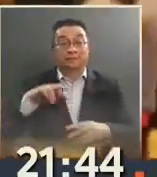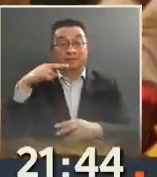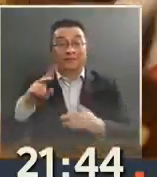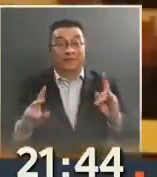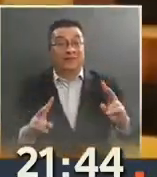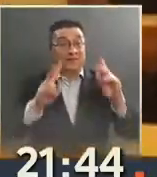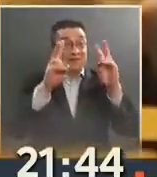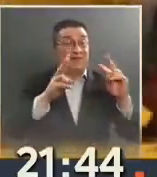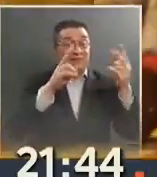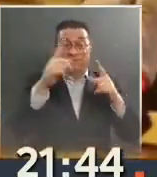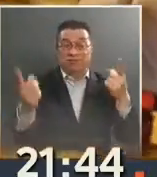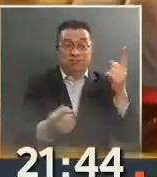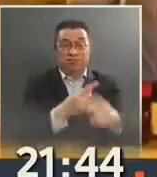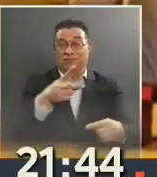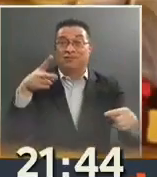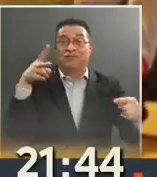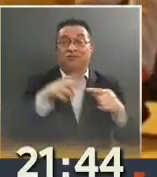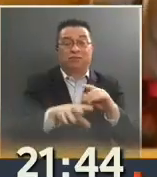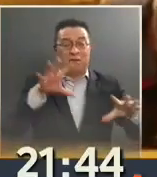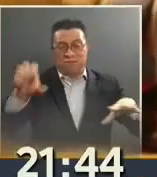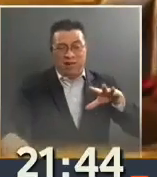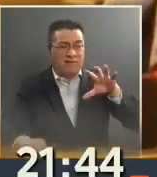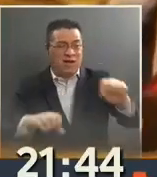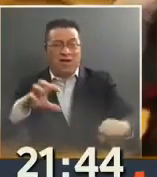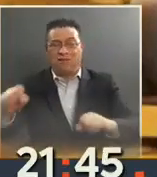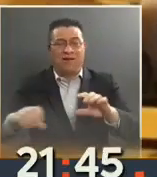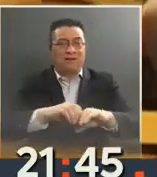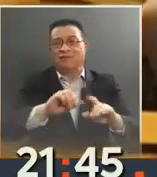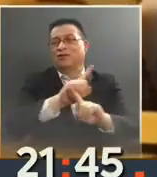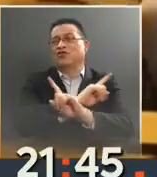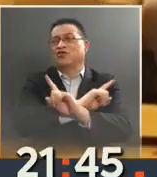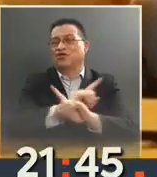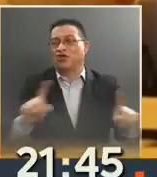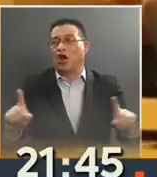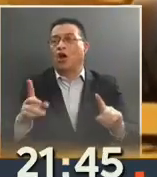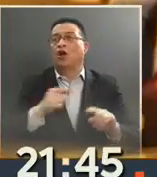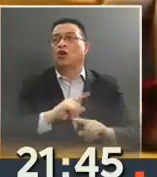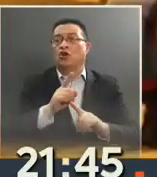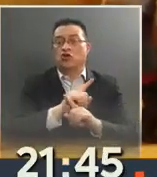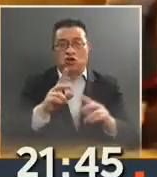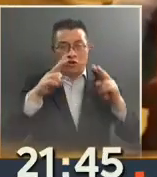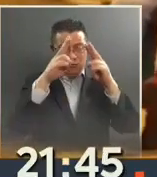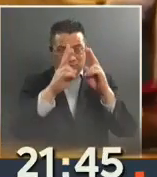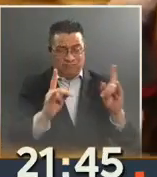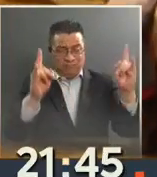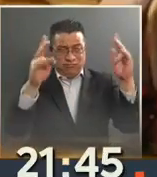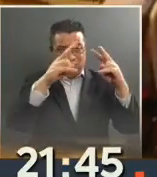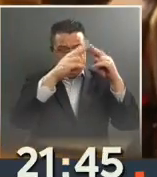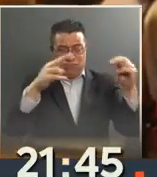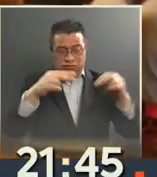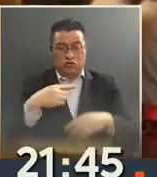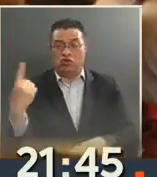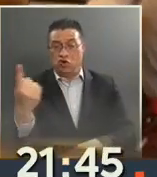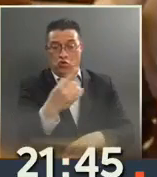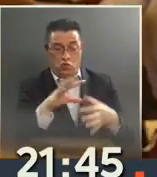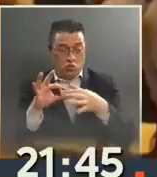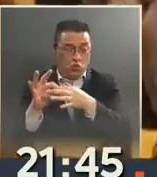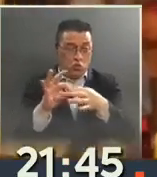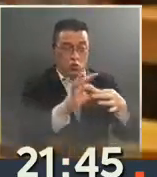sus máquinas. Basta la depredación de todos los ecosistemas. Todas las torres de alta tensión. Placilla unida por el medio